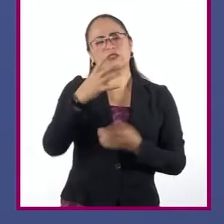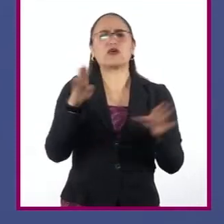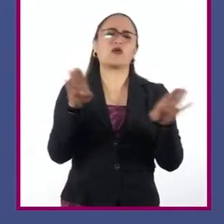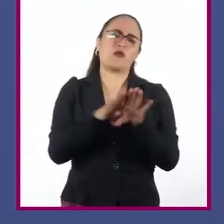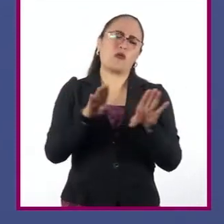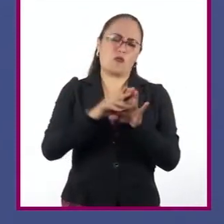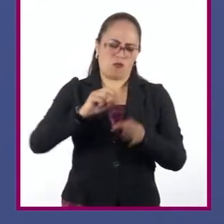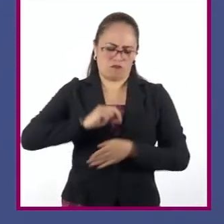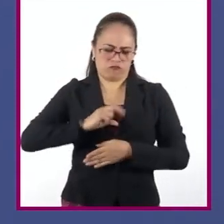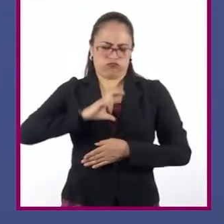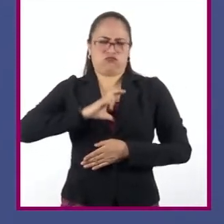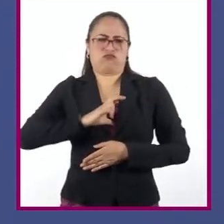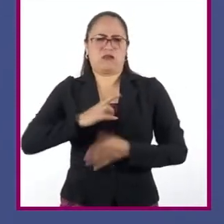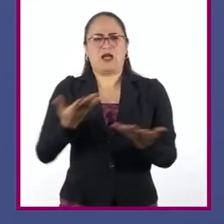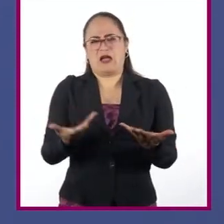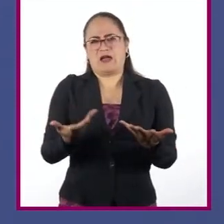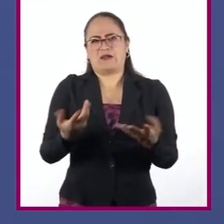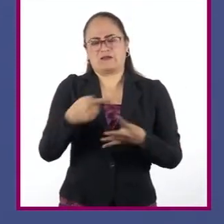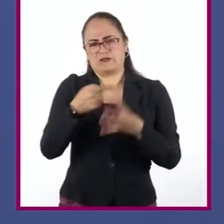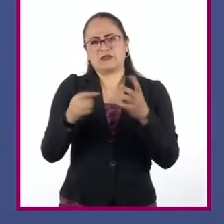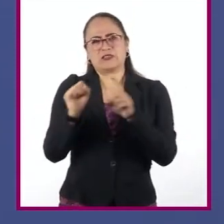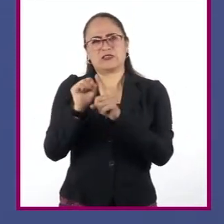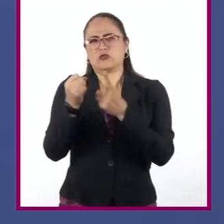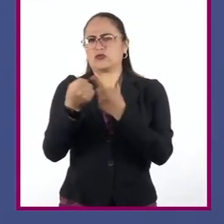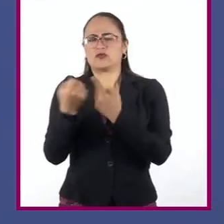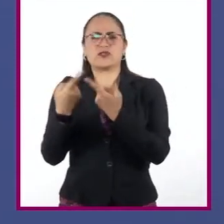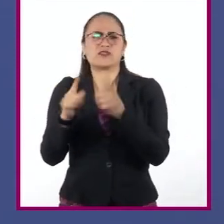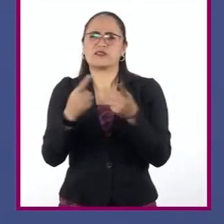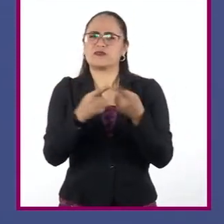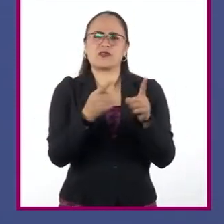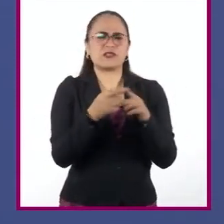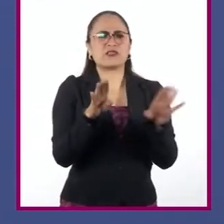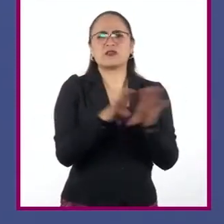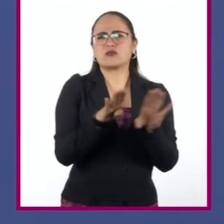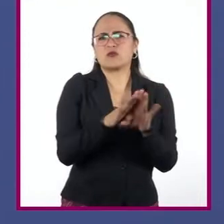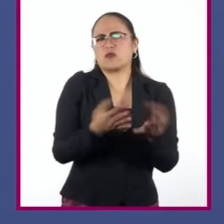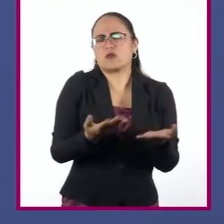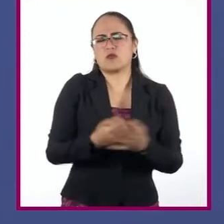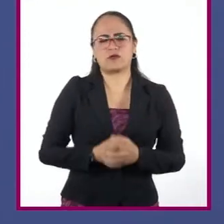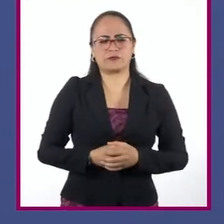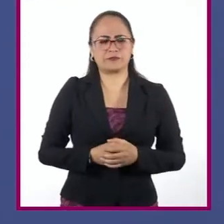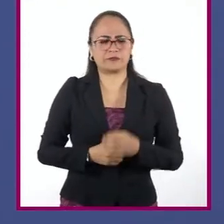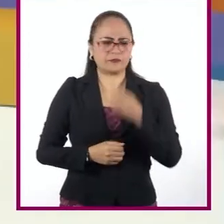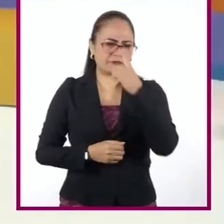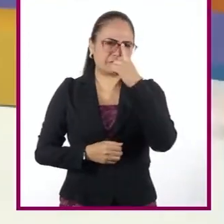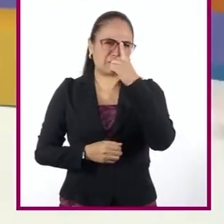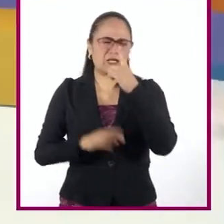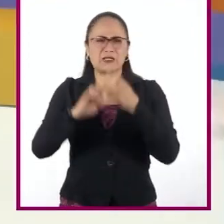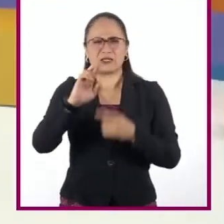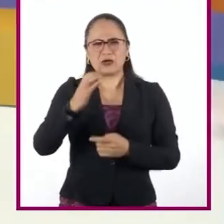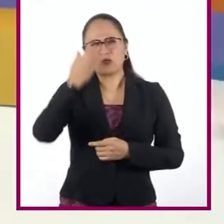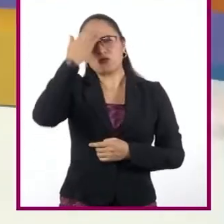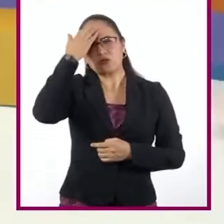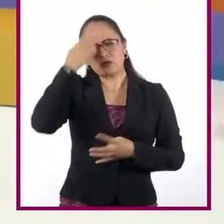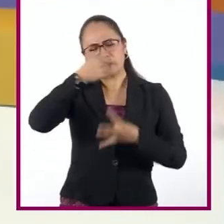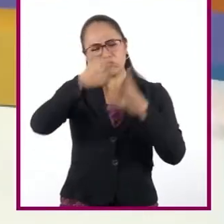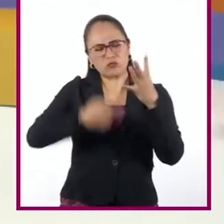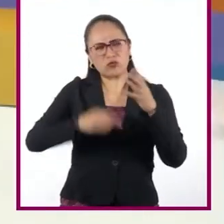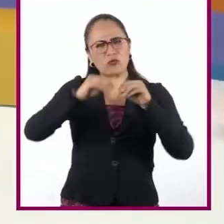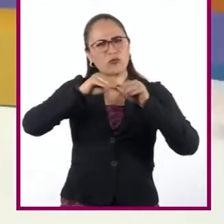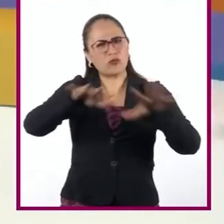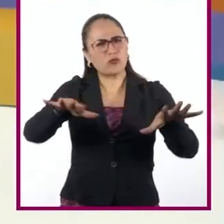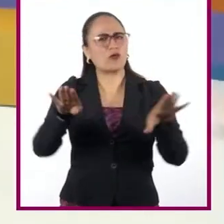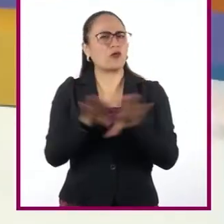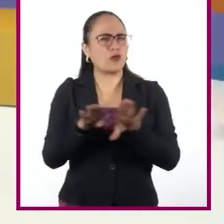la dignidad en diferentes condiciones. ¿Cómo podemos promover que sea reconocida? Claro,